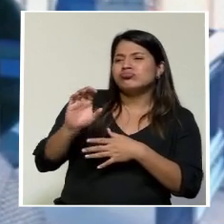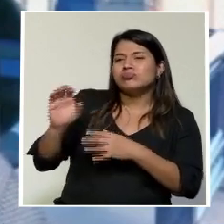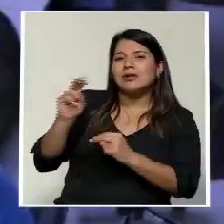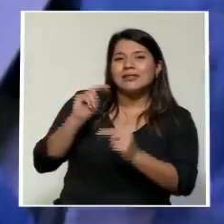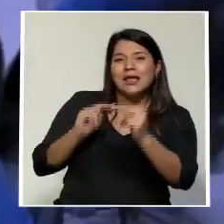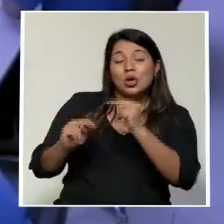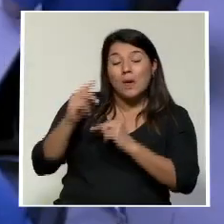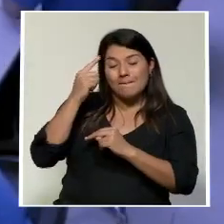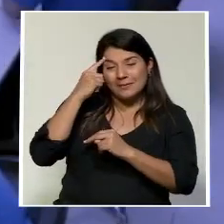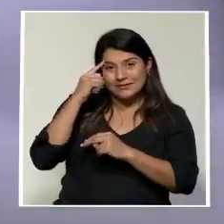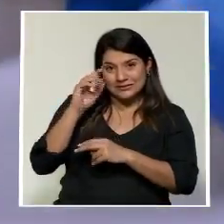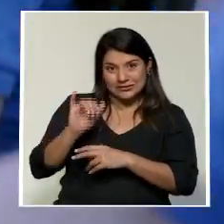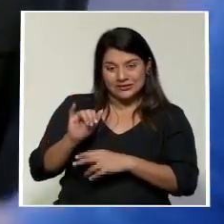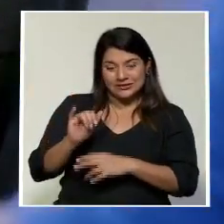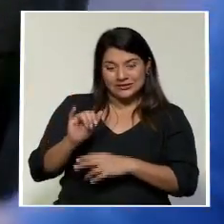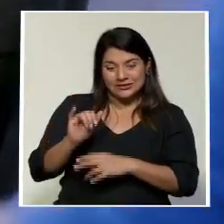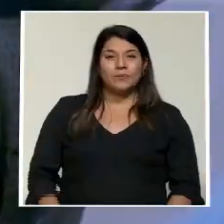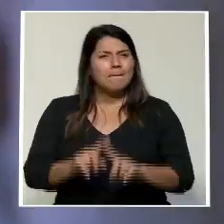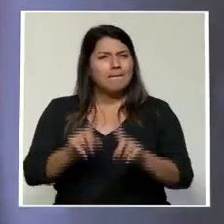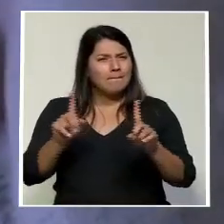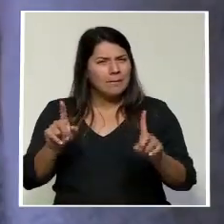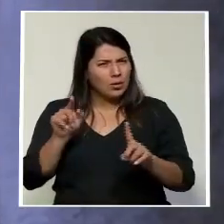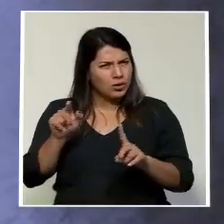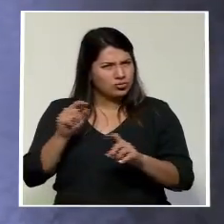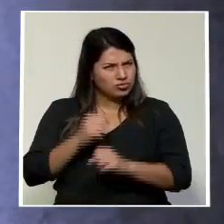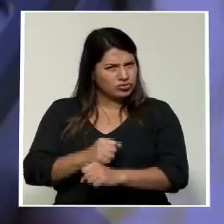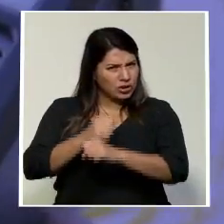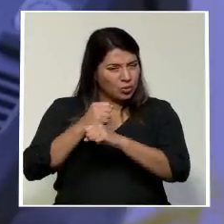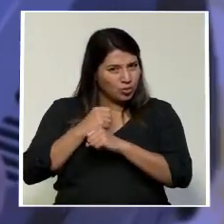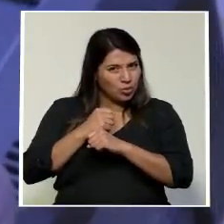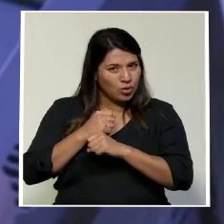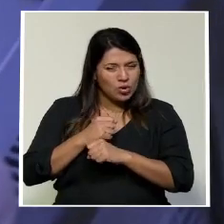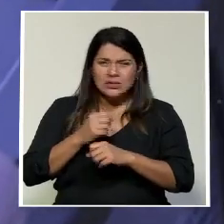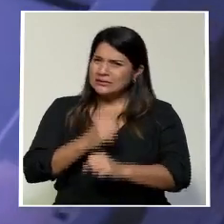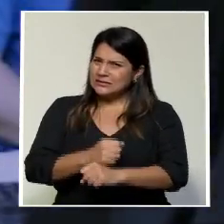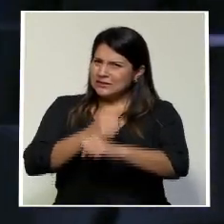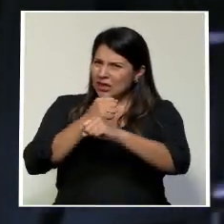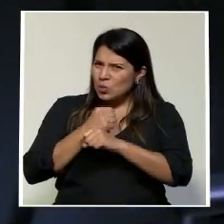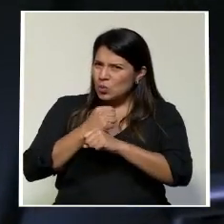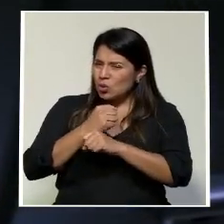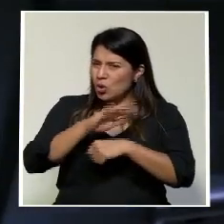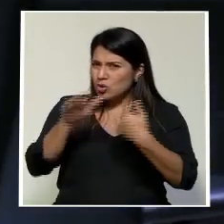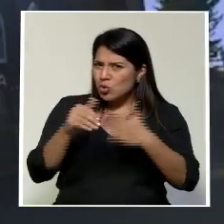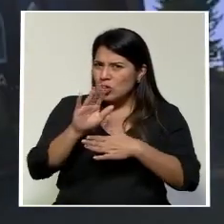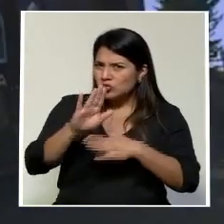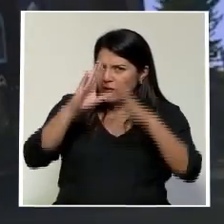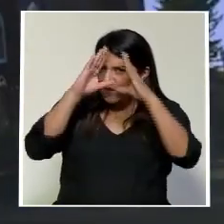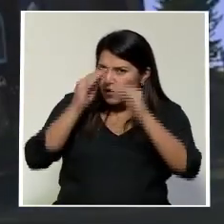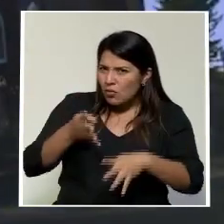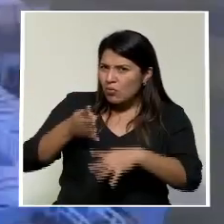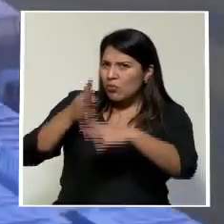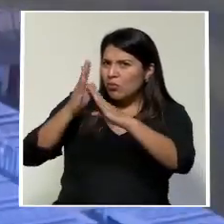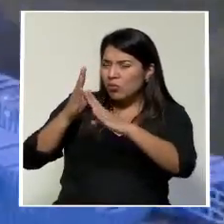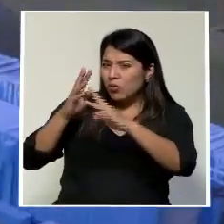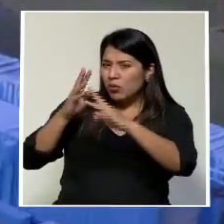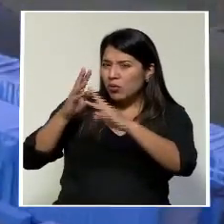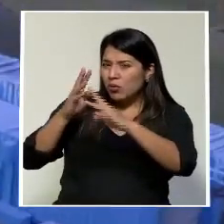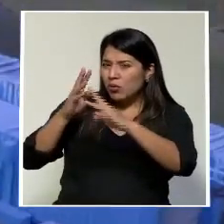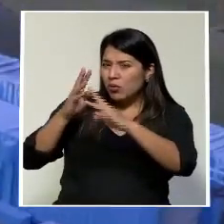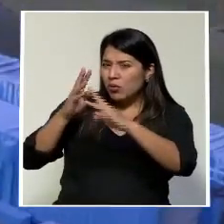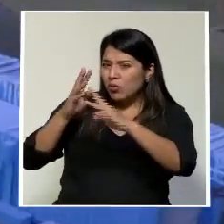negocio. Pero ¿son seguros? ¿Es seguro poner toda mi información en la nube? Por lo general todas las